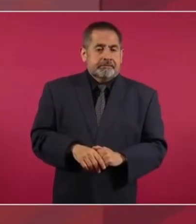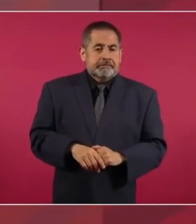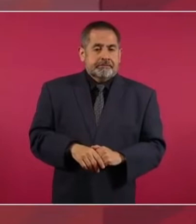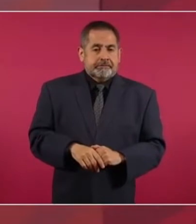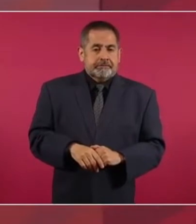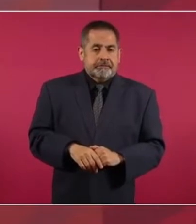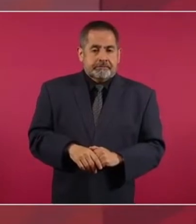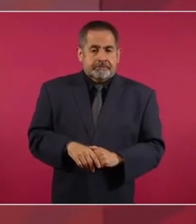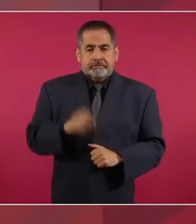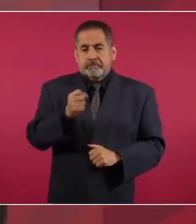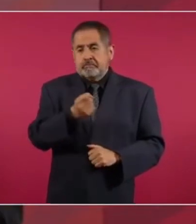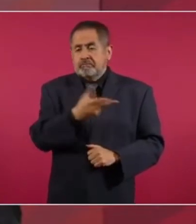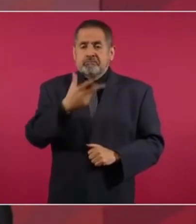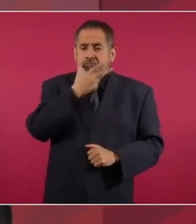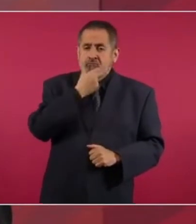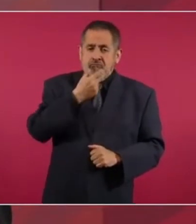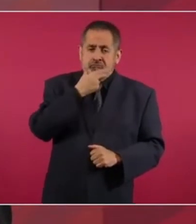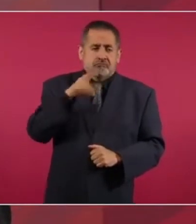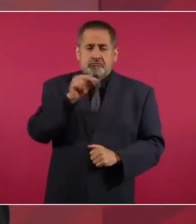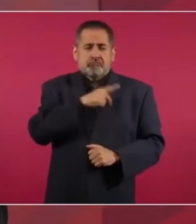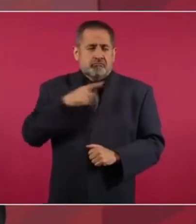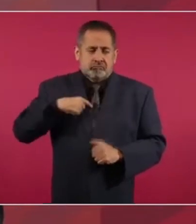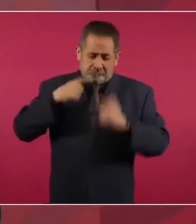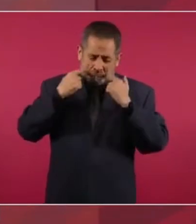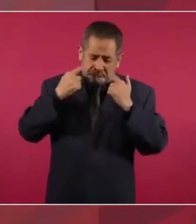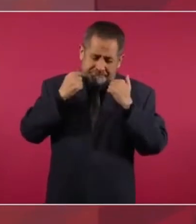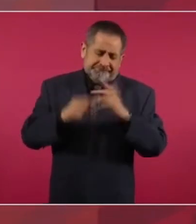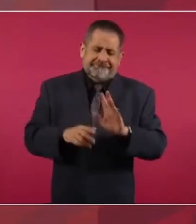Eso de que los hombres no lloran,